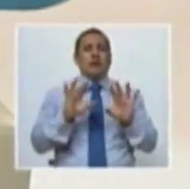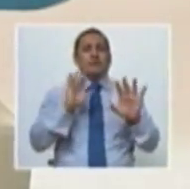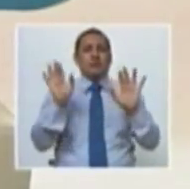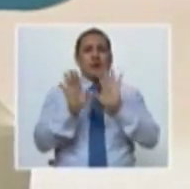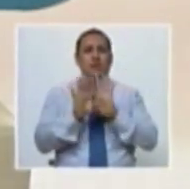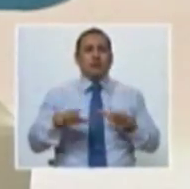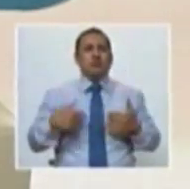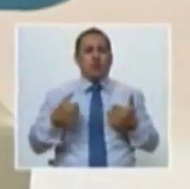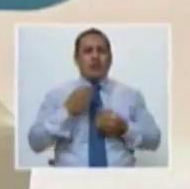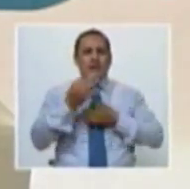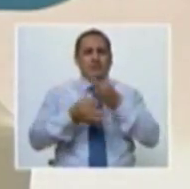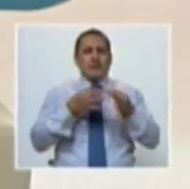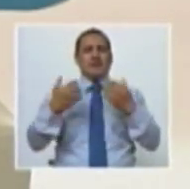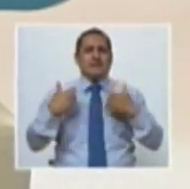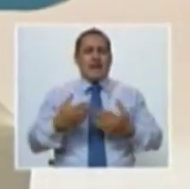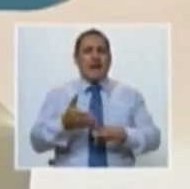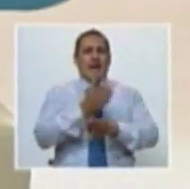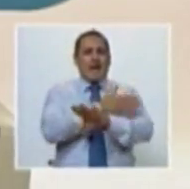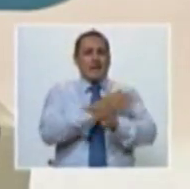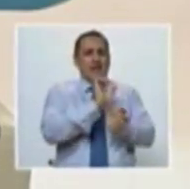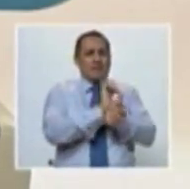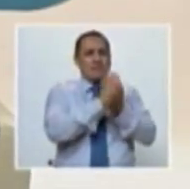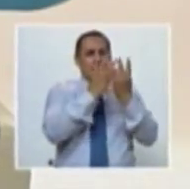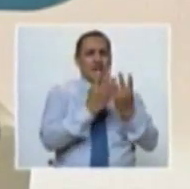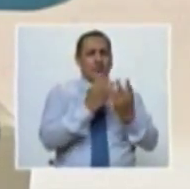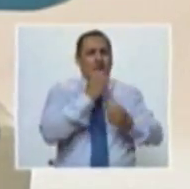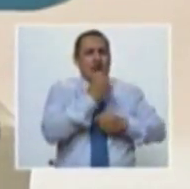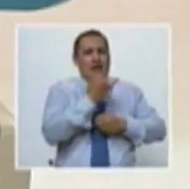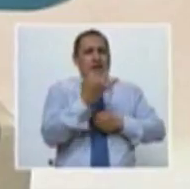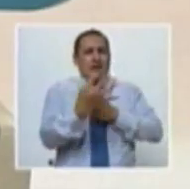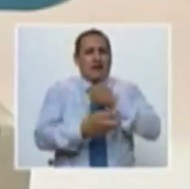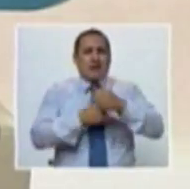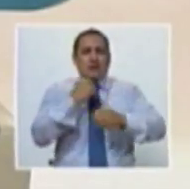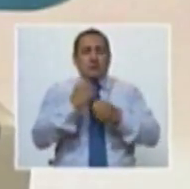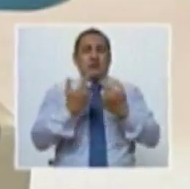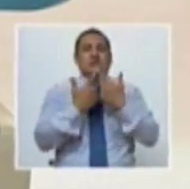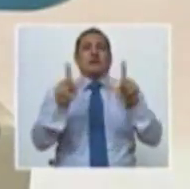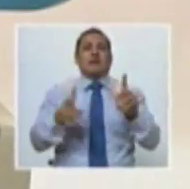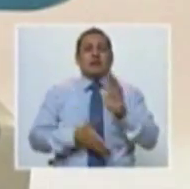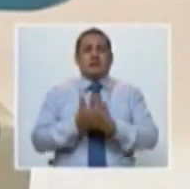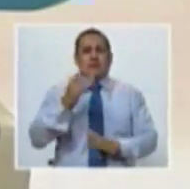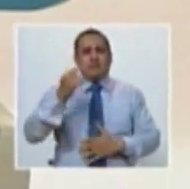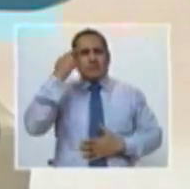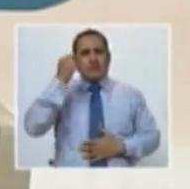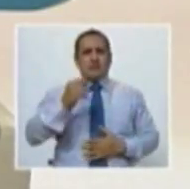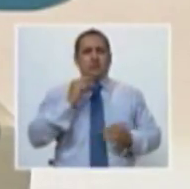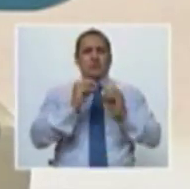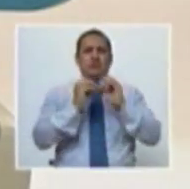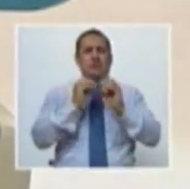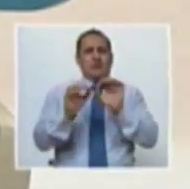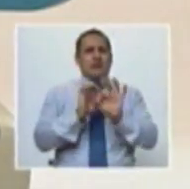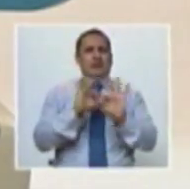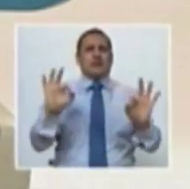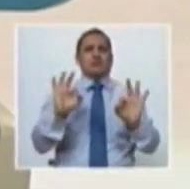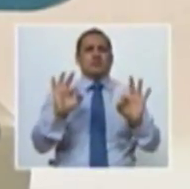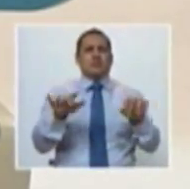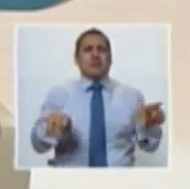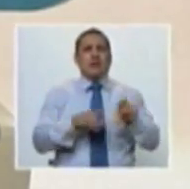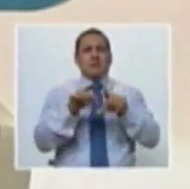que ya cumplieron su condena, pero, y por lo tanto uno pensaría en principio que estén rehabilitados. Aún en